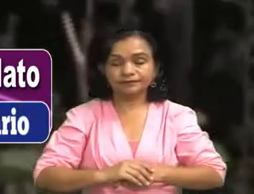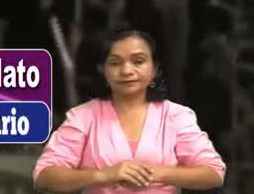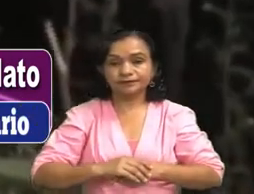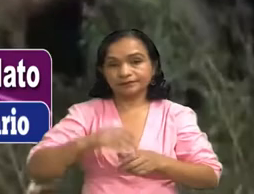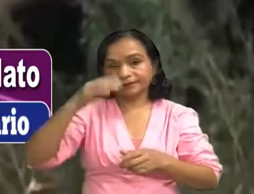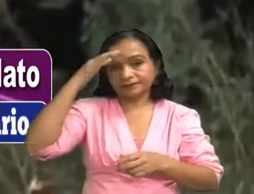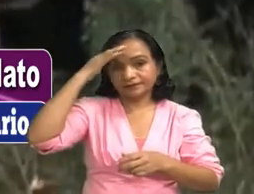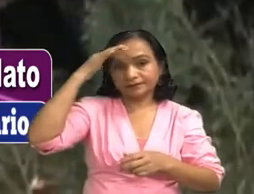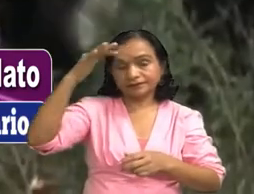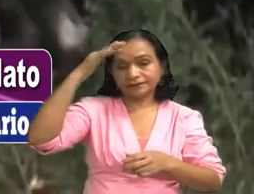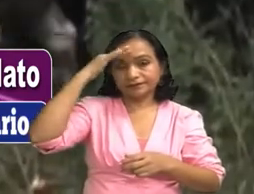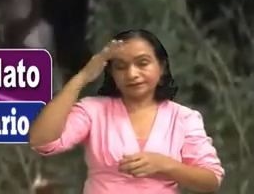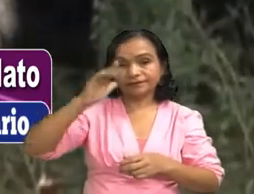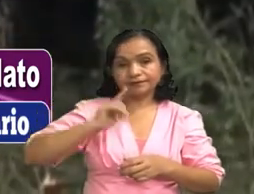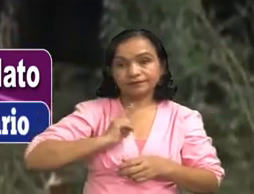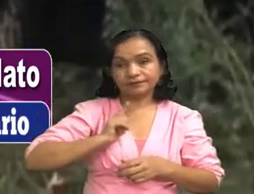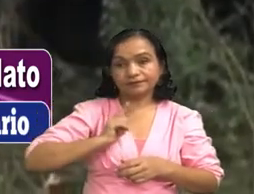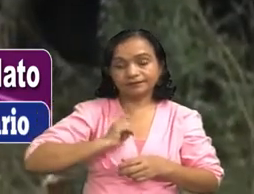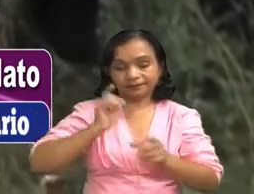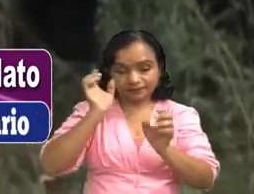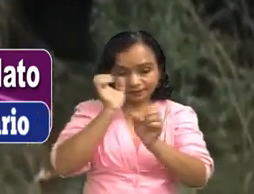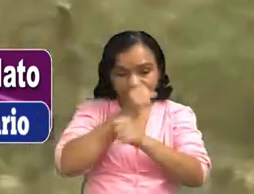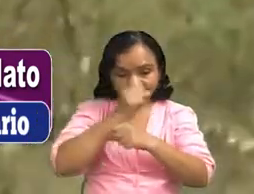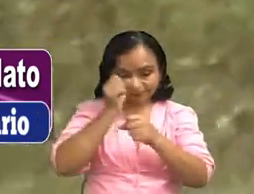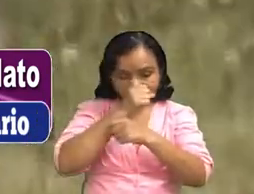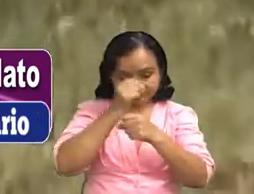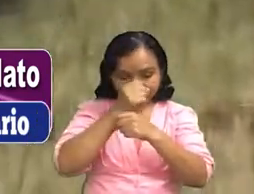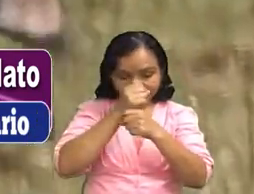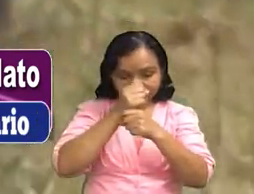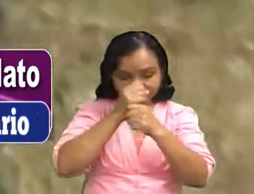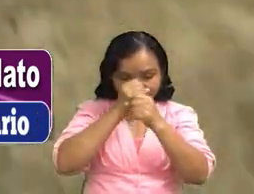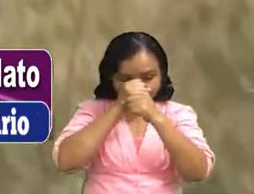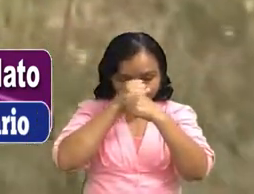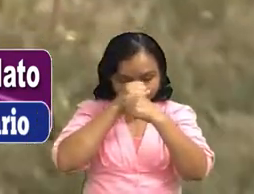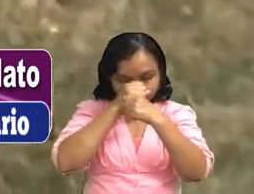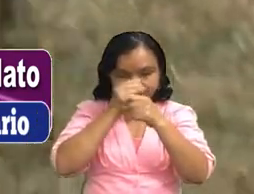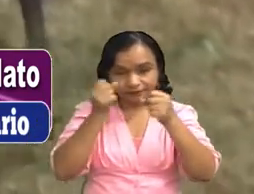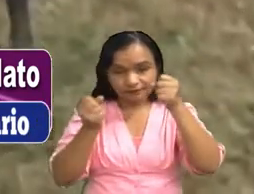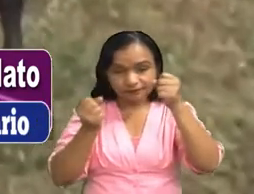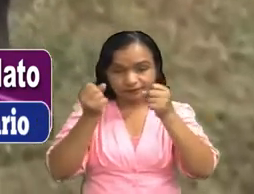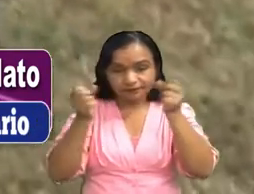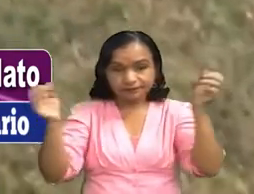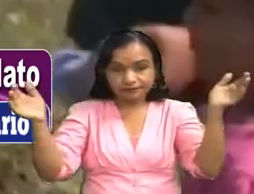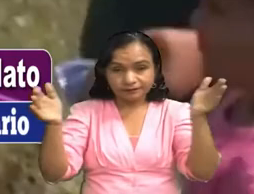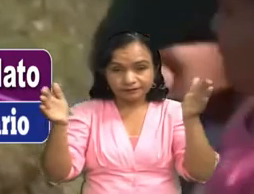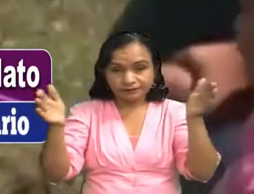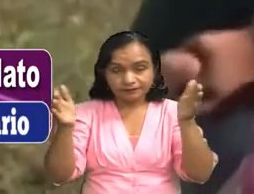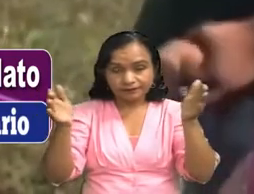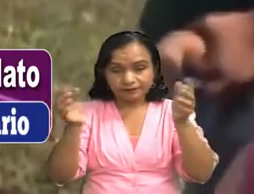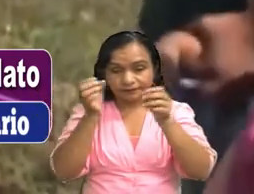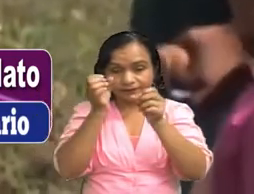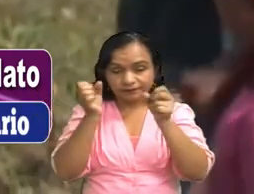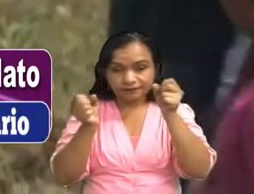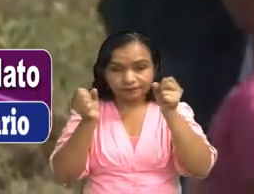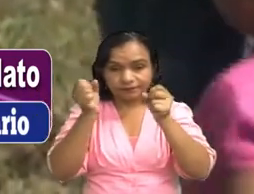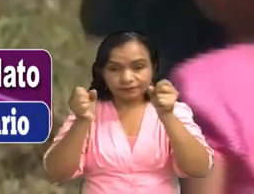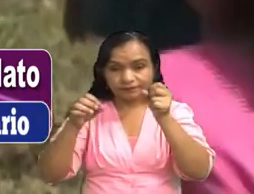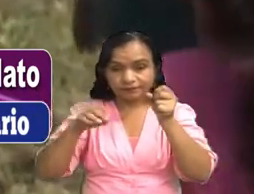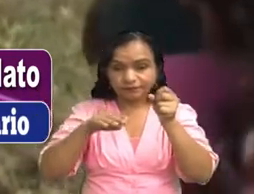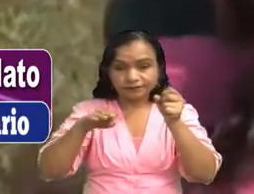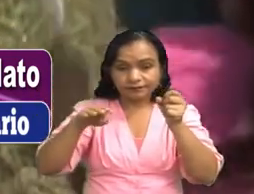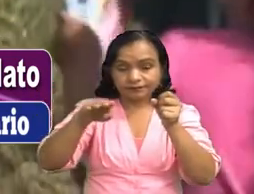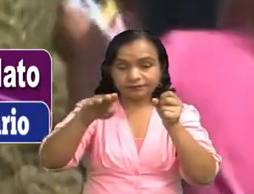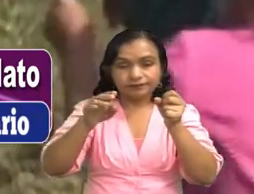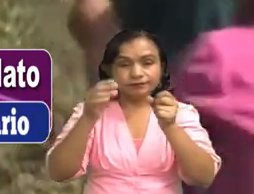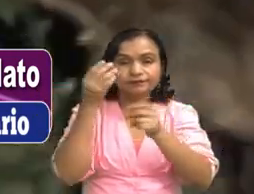México tiene un laboratorio móvil que es como un camioncito chiquito, que es el laboratorio de sanidad